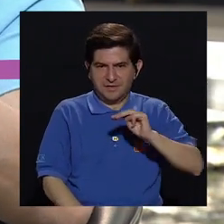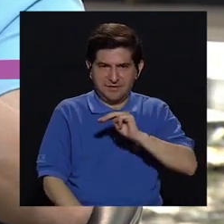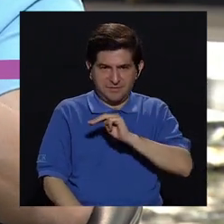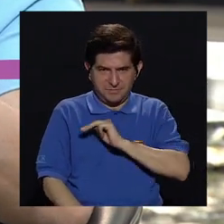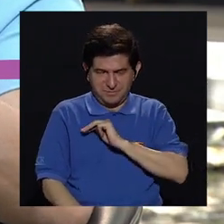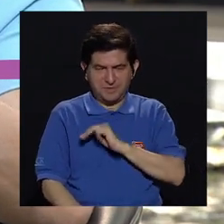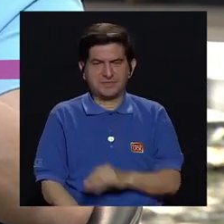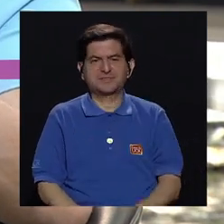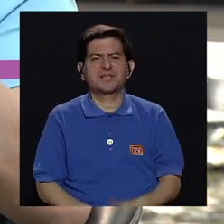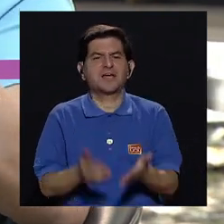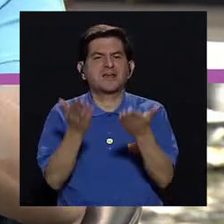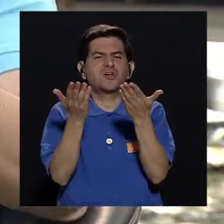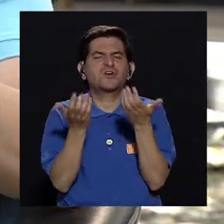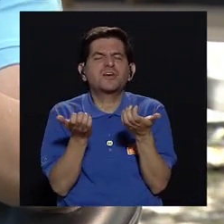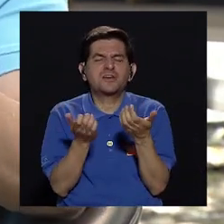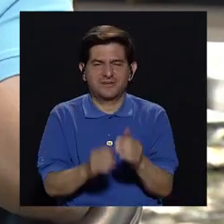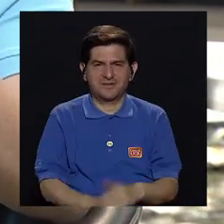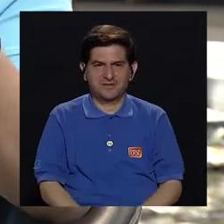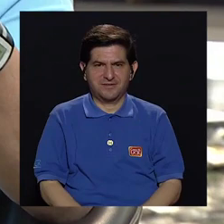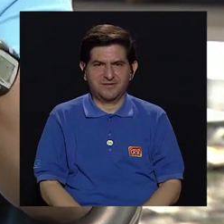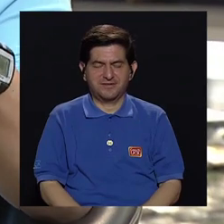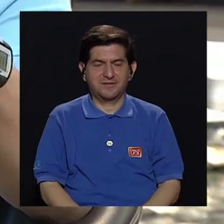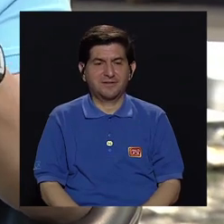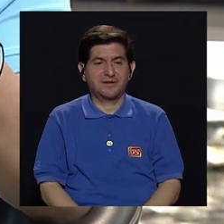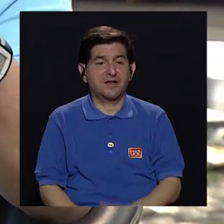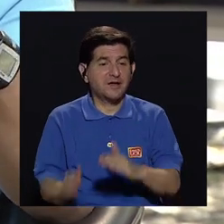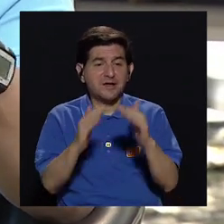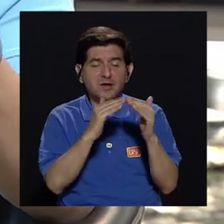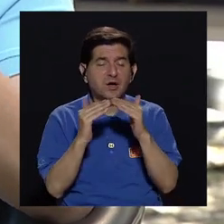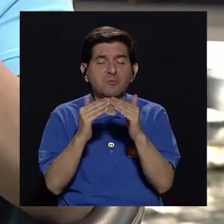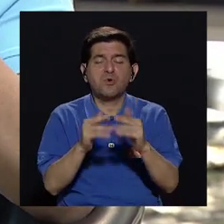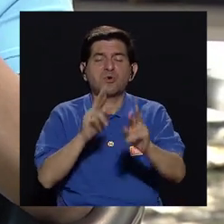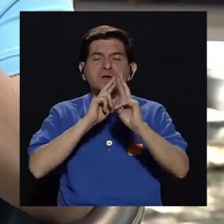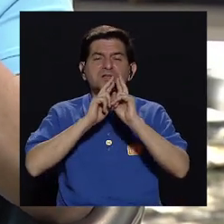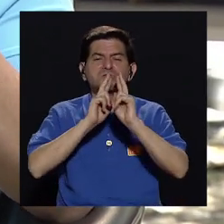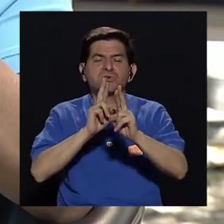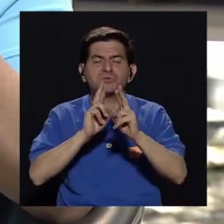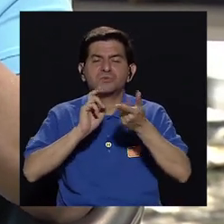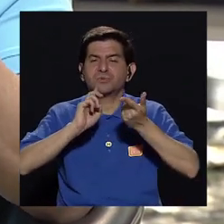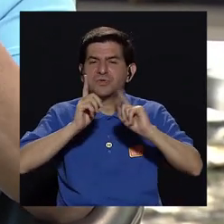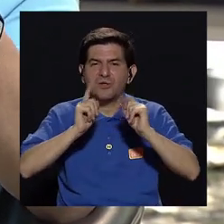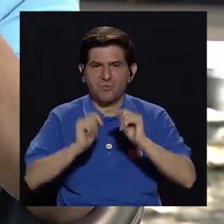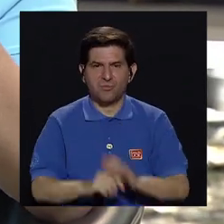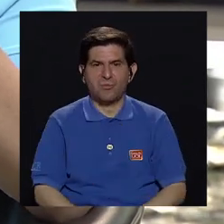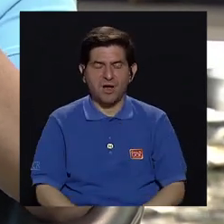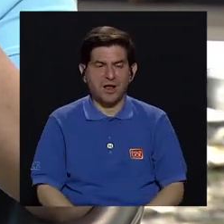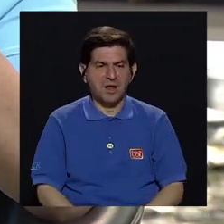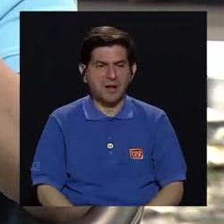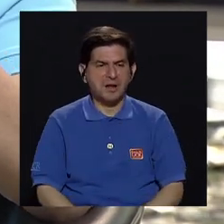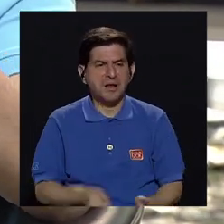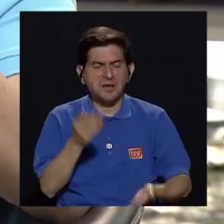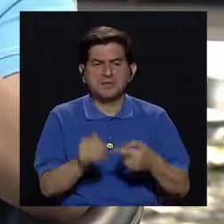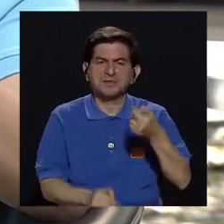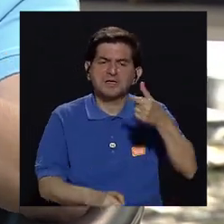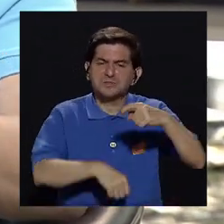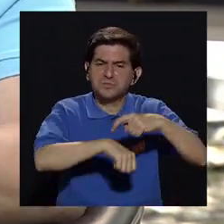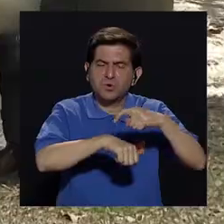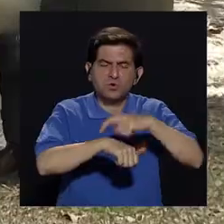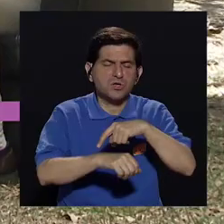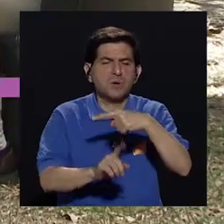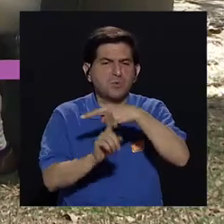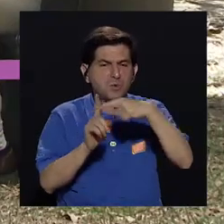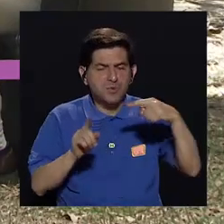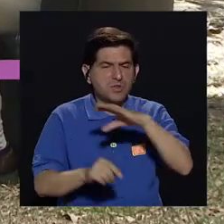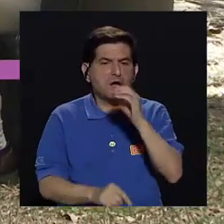ministerio, quisieran de ver en la población? ¿Qué resultados esperan en el corto, mediano y